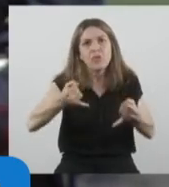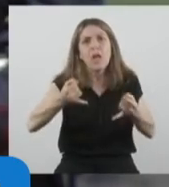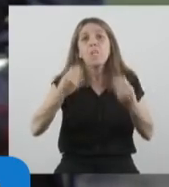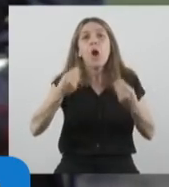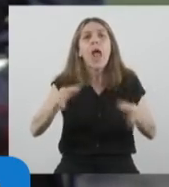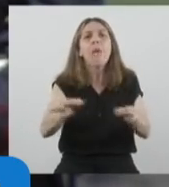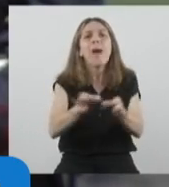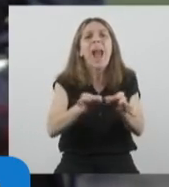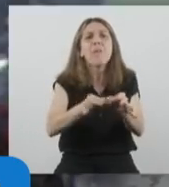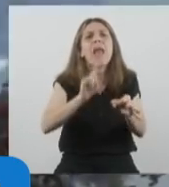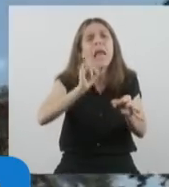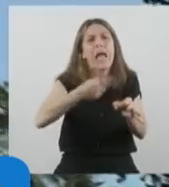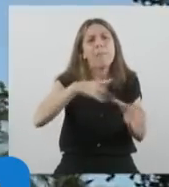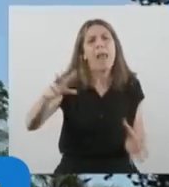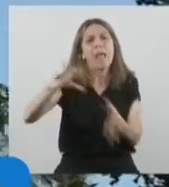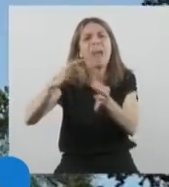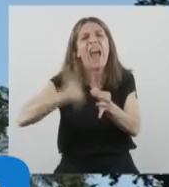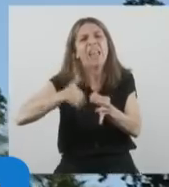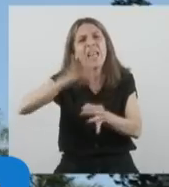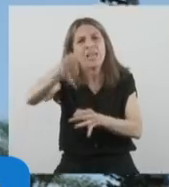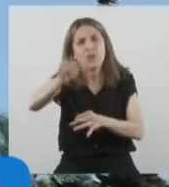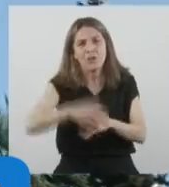será parte de la argentina definitivamente